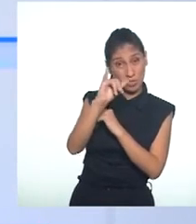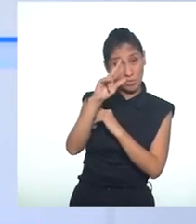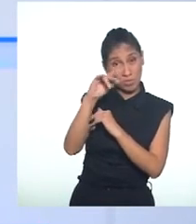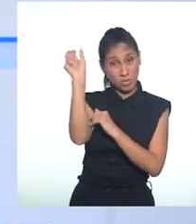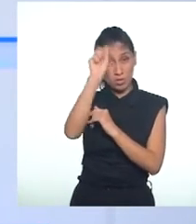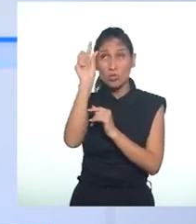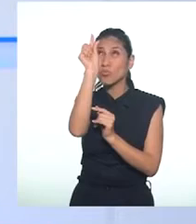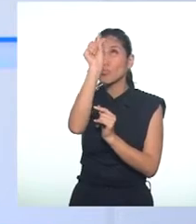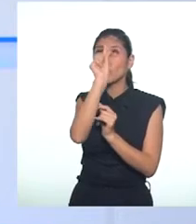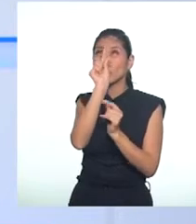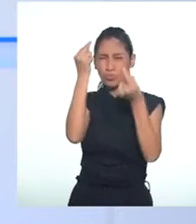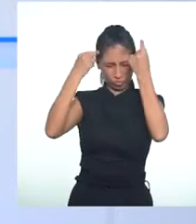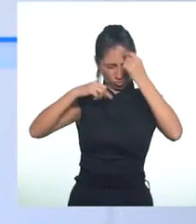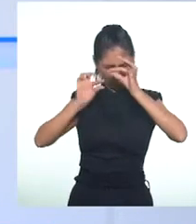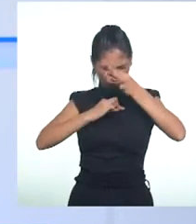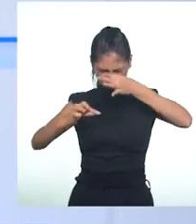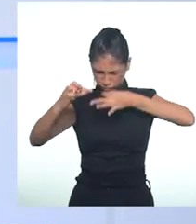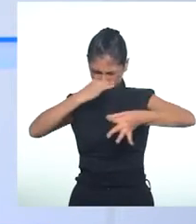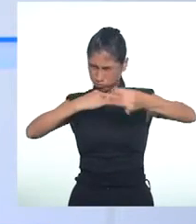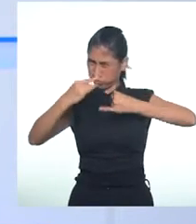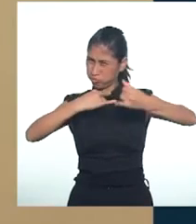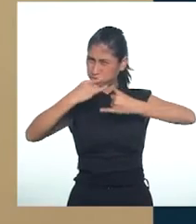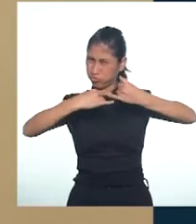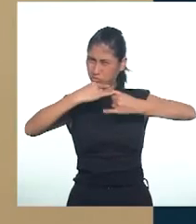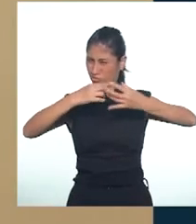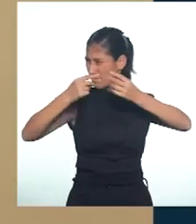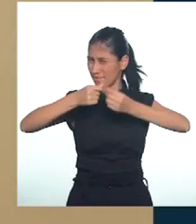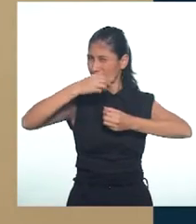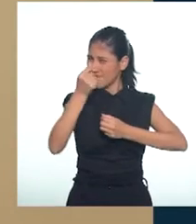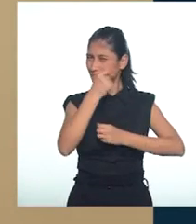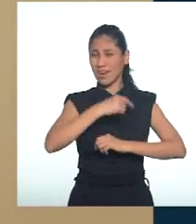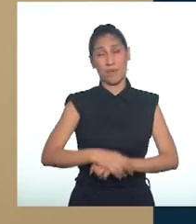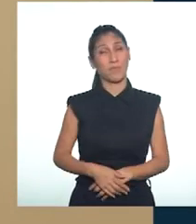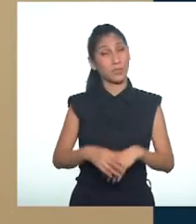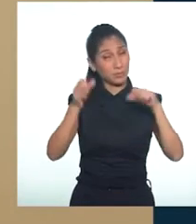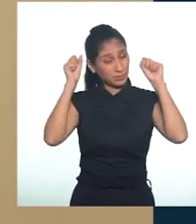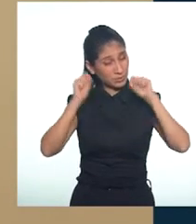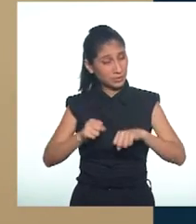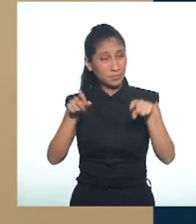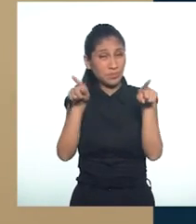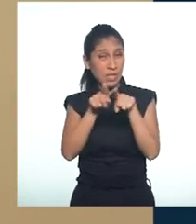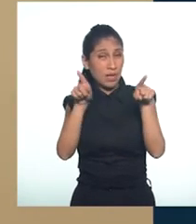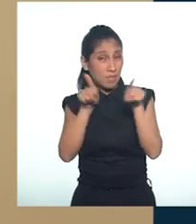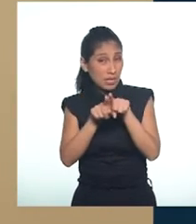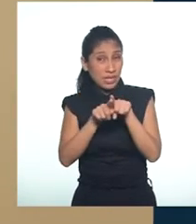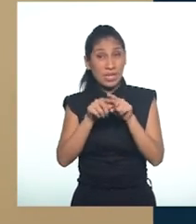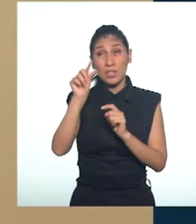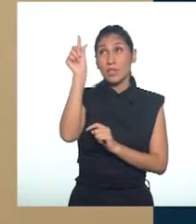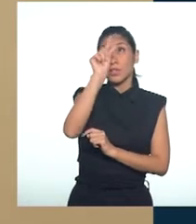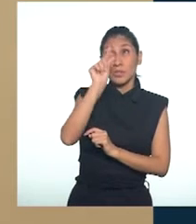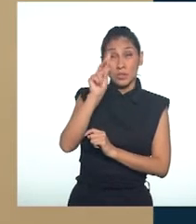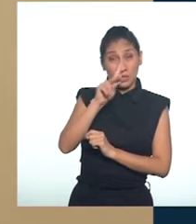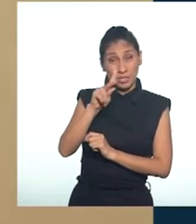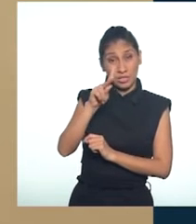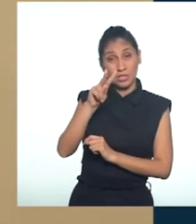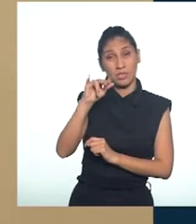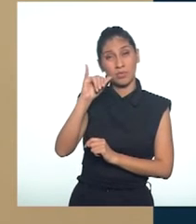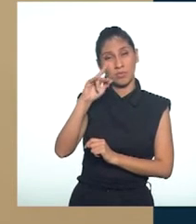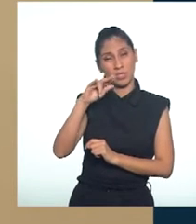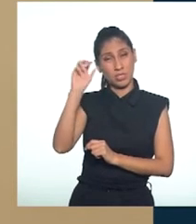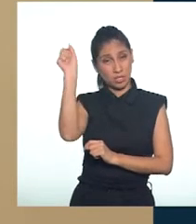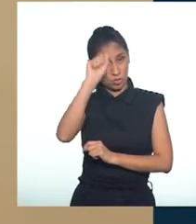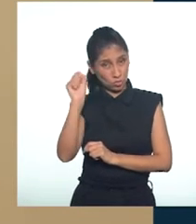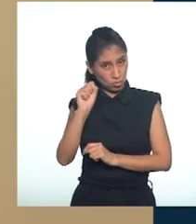razón son tan contagiosos y causan daño tan rápido. La forma de infectar de las bacterias y los virus es